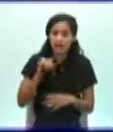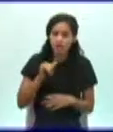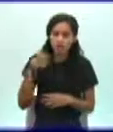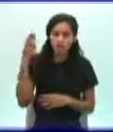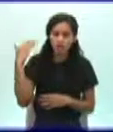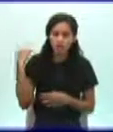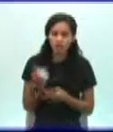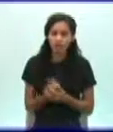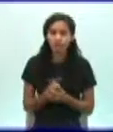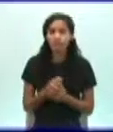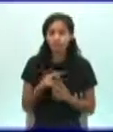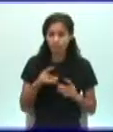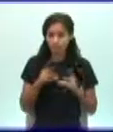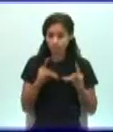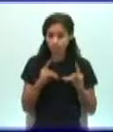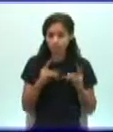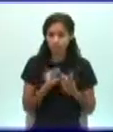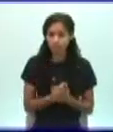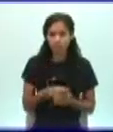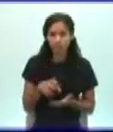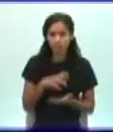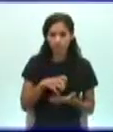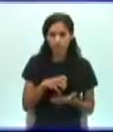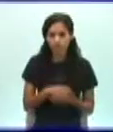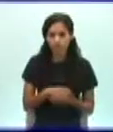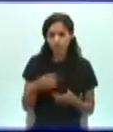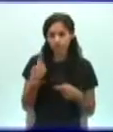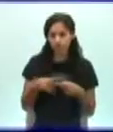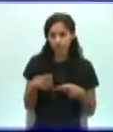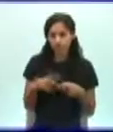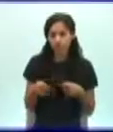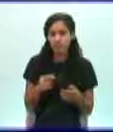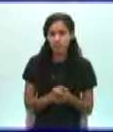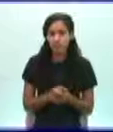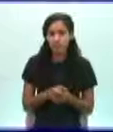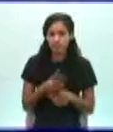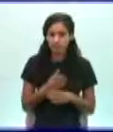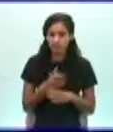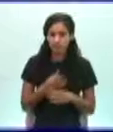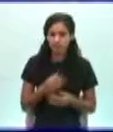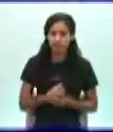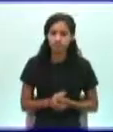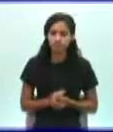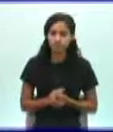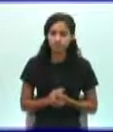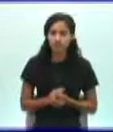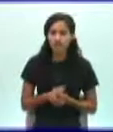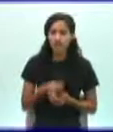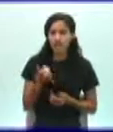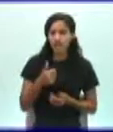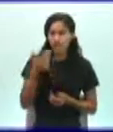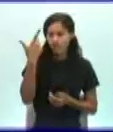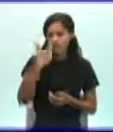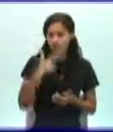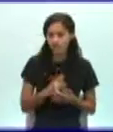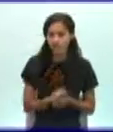Sus restos descansan en el mausoleo del Segundo Frente Oriental Fran País. El 10 de abril